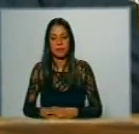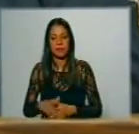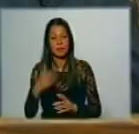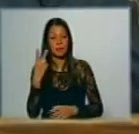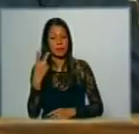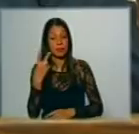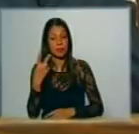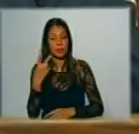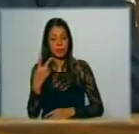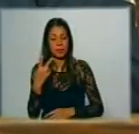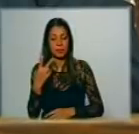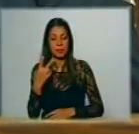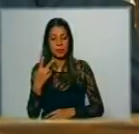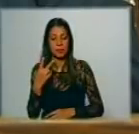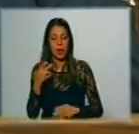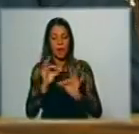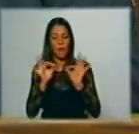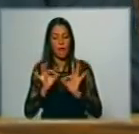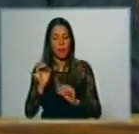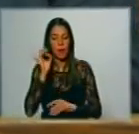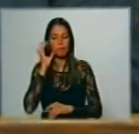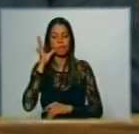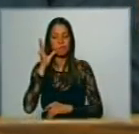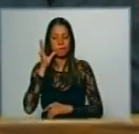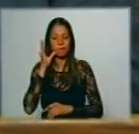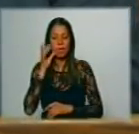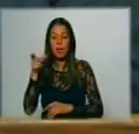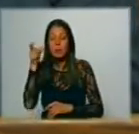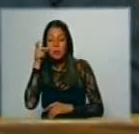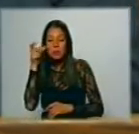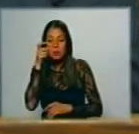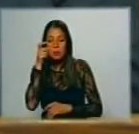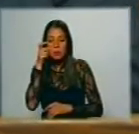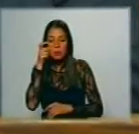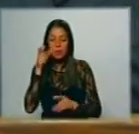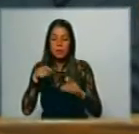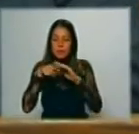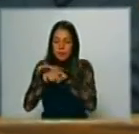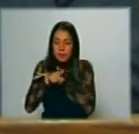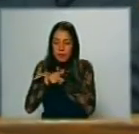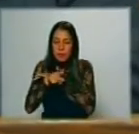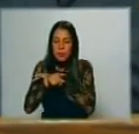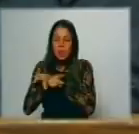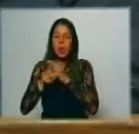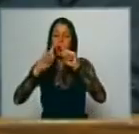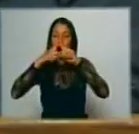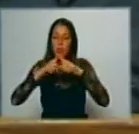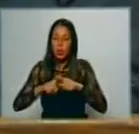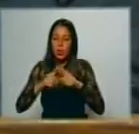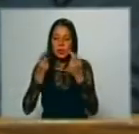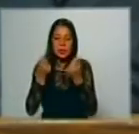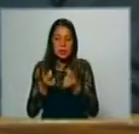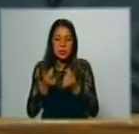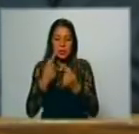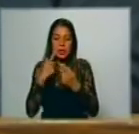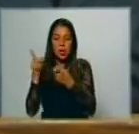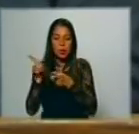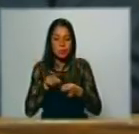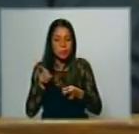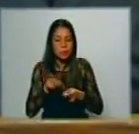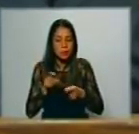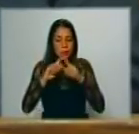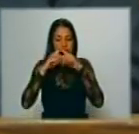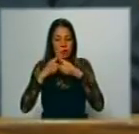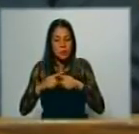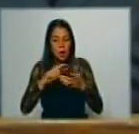2. Establecer mecanismos de fiscalización de la contabilidad regulatoria y